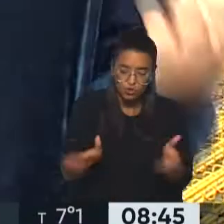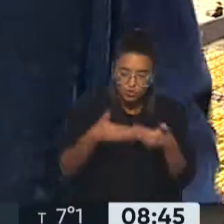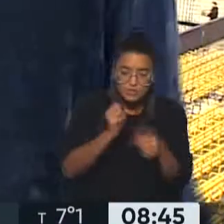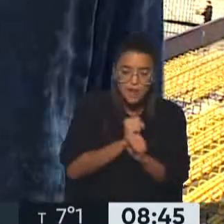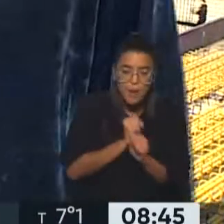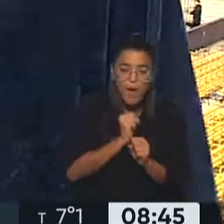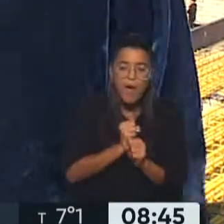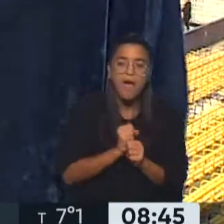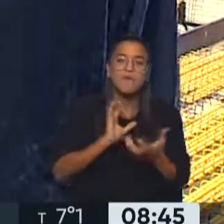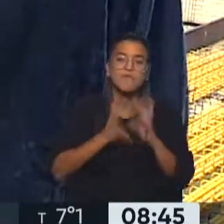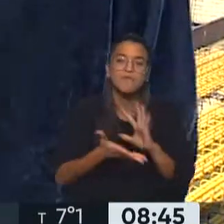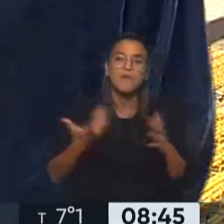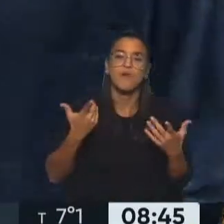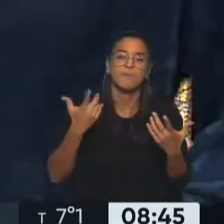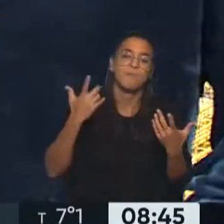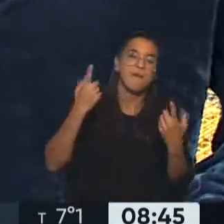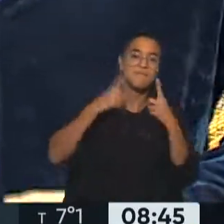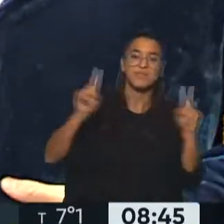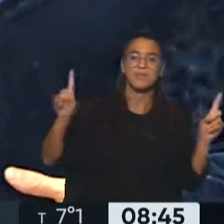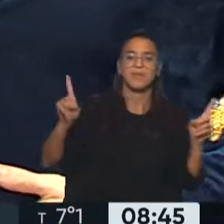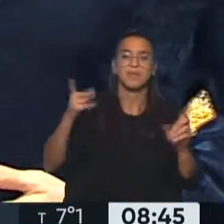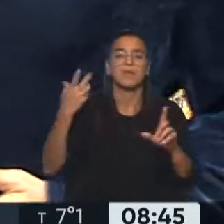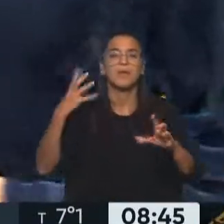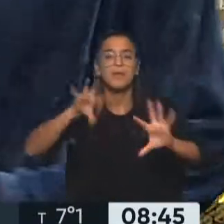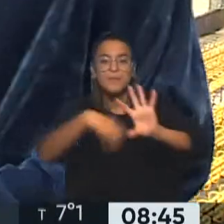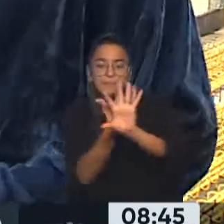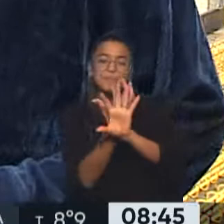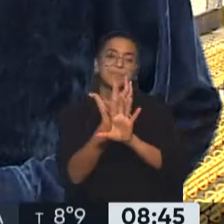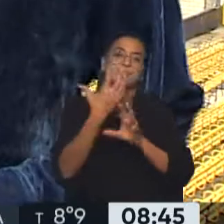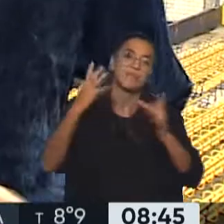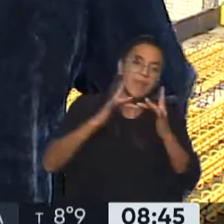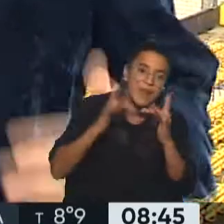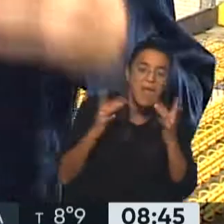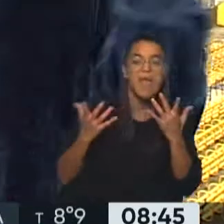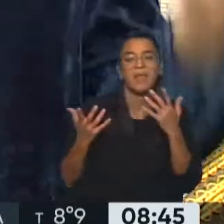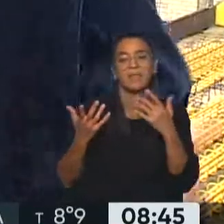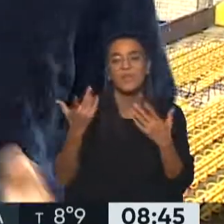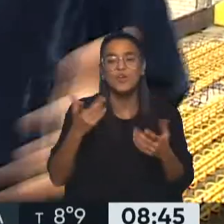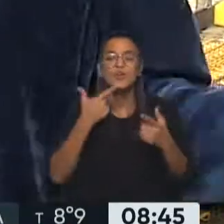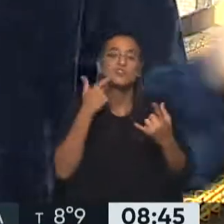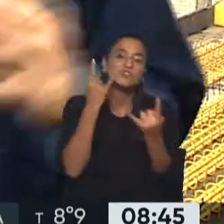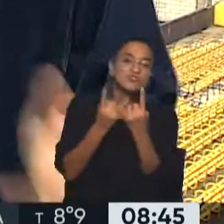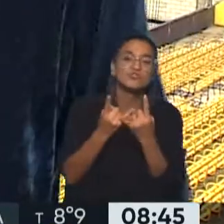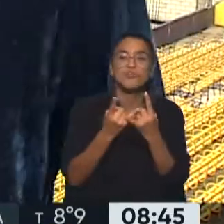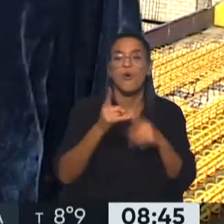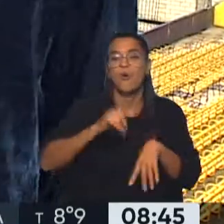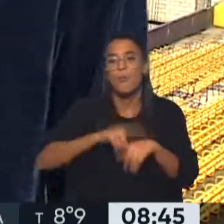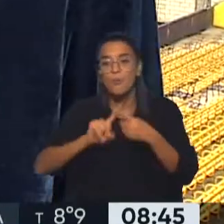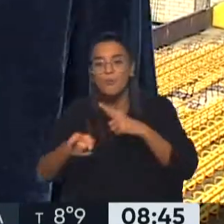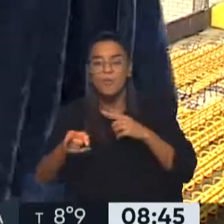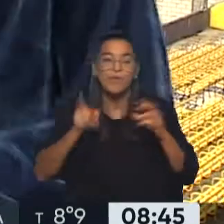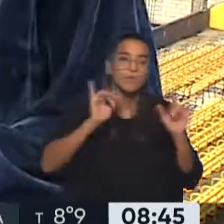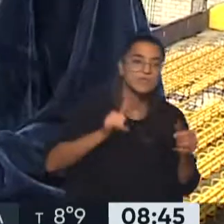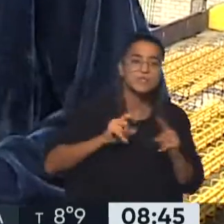modo completamente alternativo por los streamings y tal, hacer shows en vivo intermitentemente